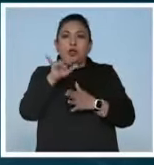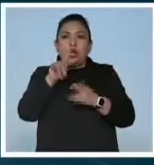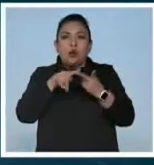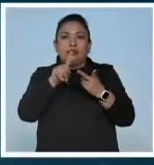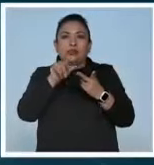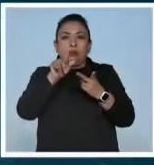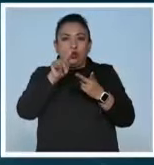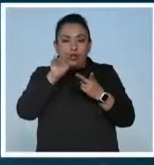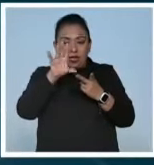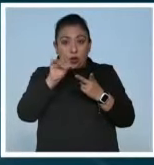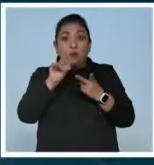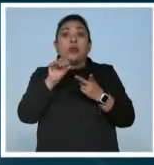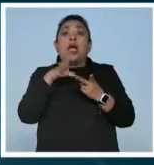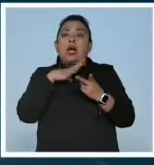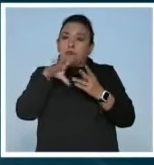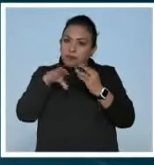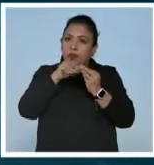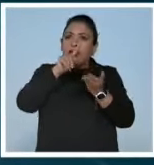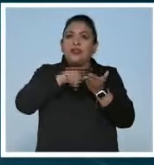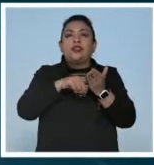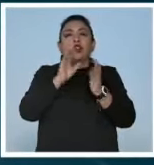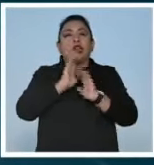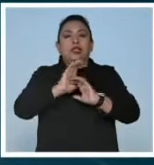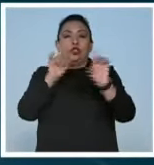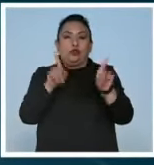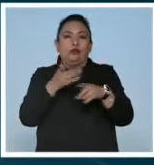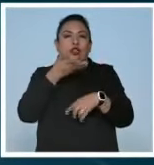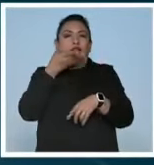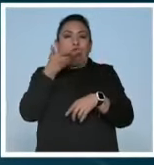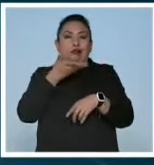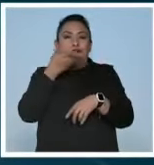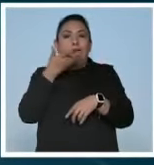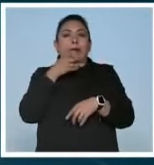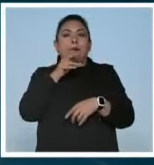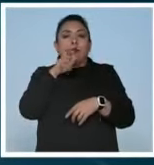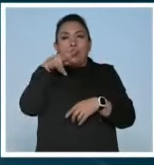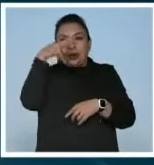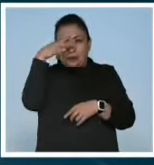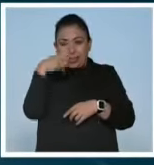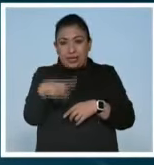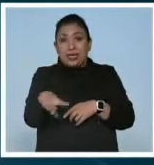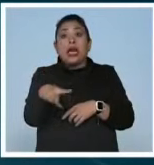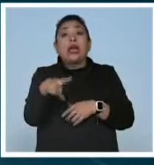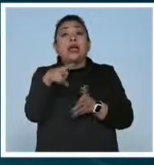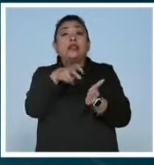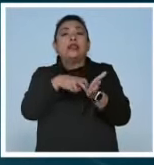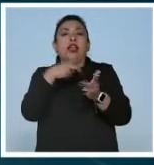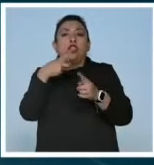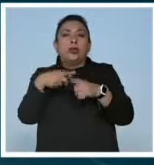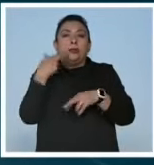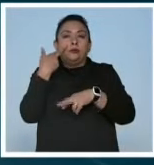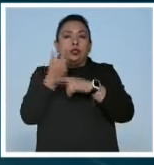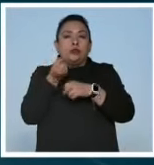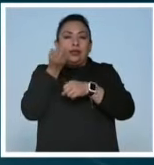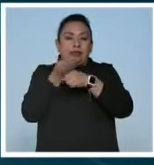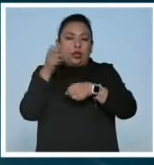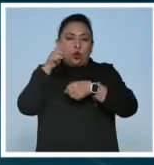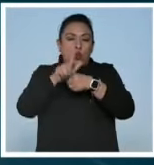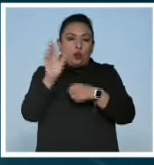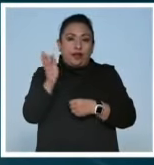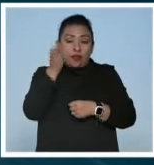el zapoteco, que habrán de integrarse a un cancionero de música tradicional y popular mexicana que será editado por la Secretaría de Cultura